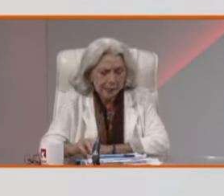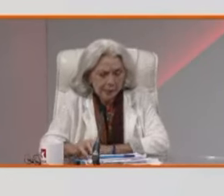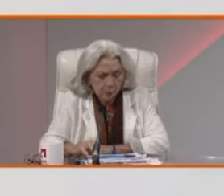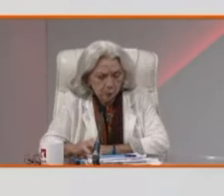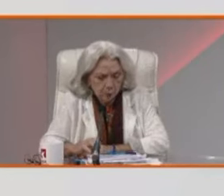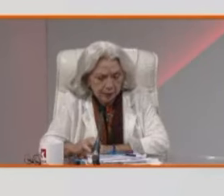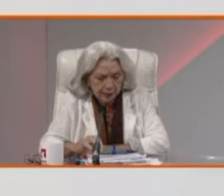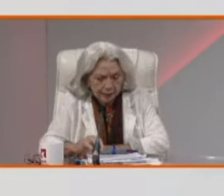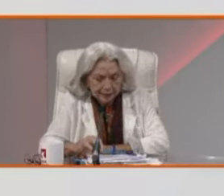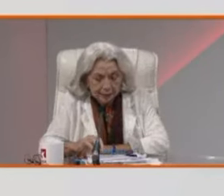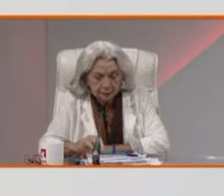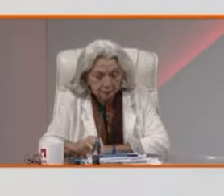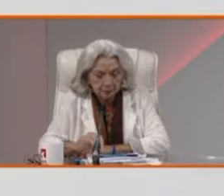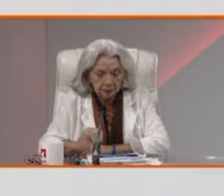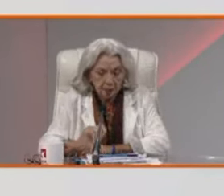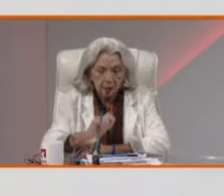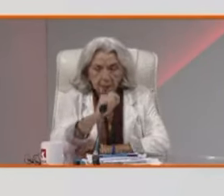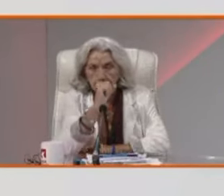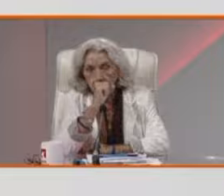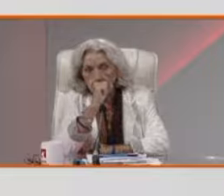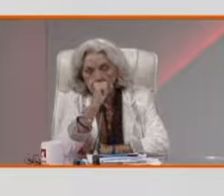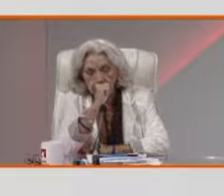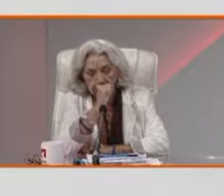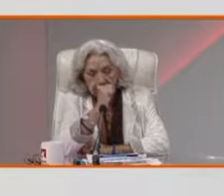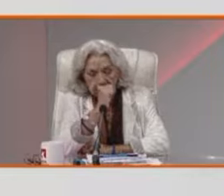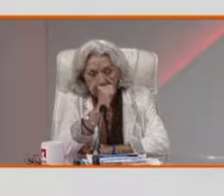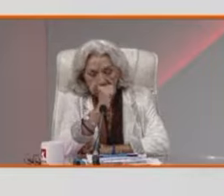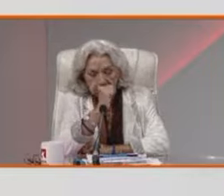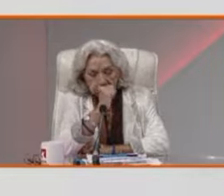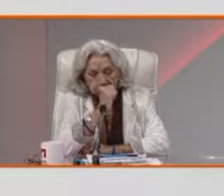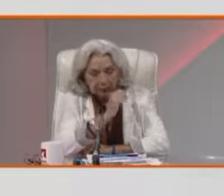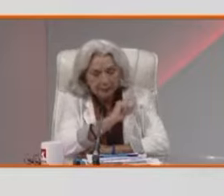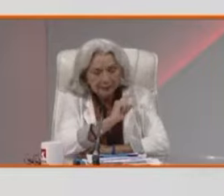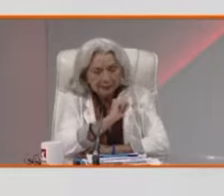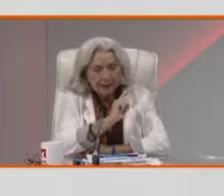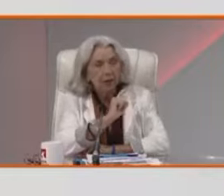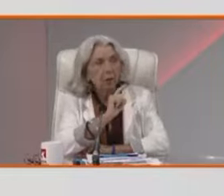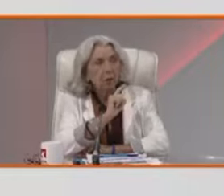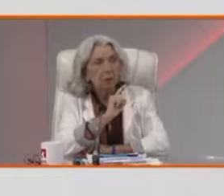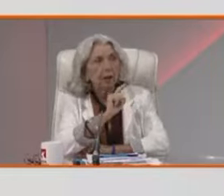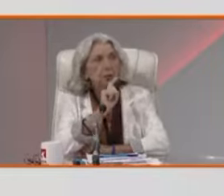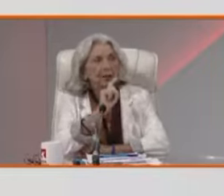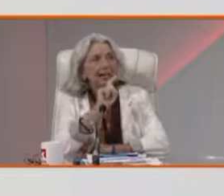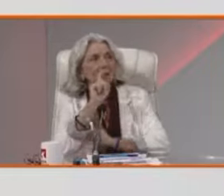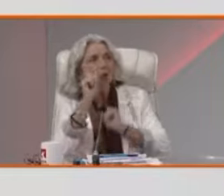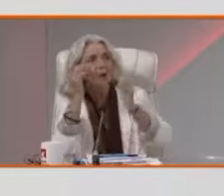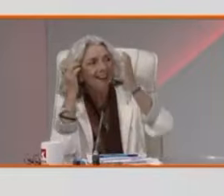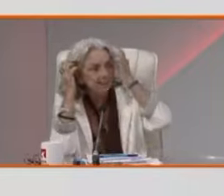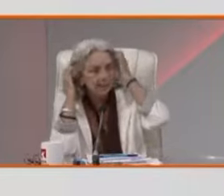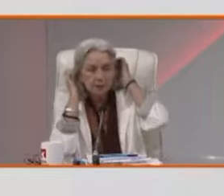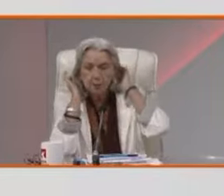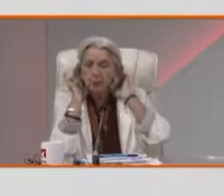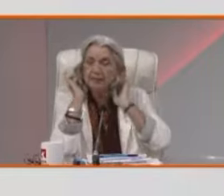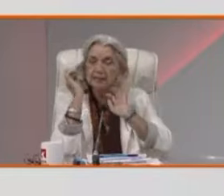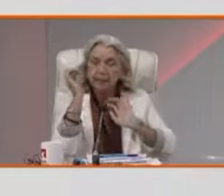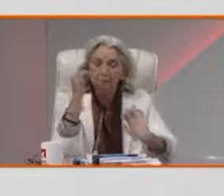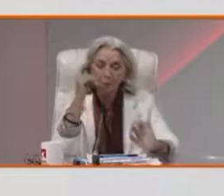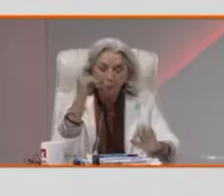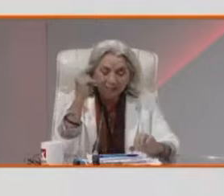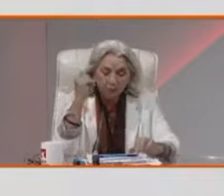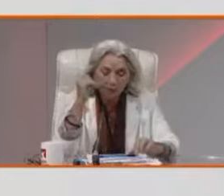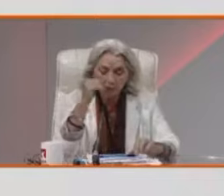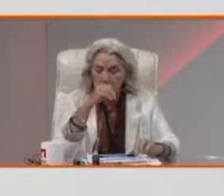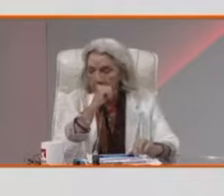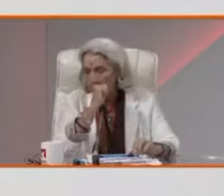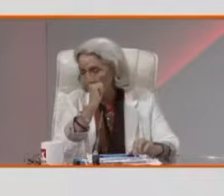quería destacar la postura de Irán, porque Irán ha planteado que agotará todas las vías diplomáticas,